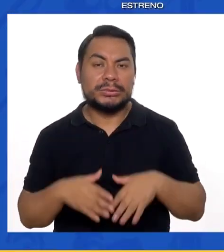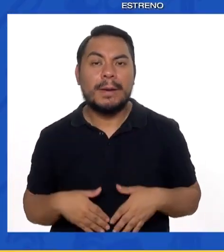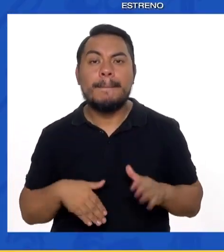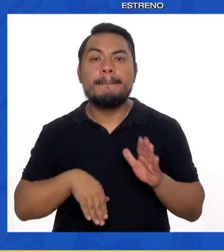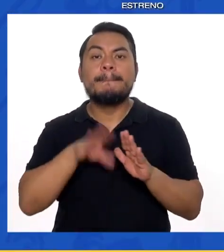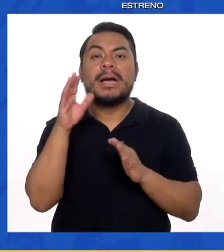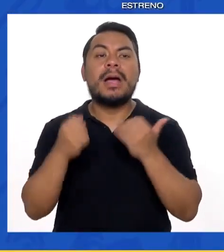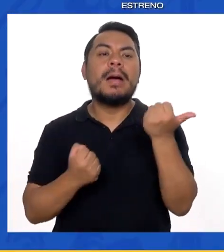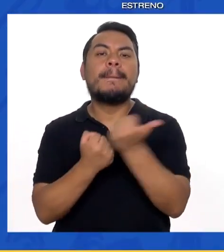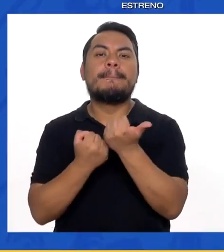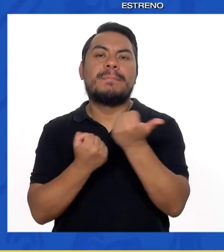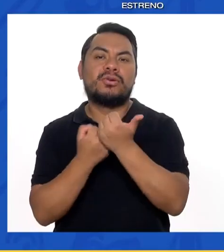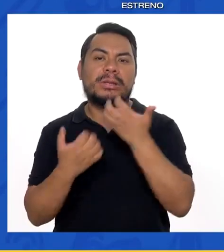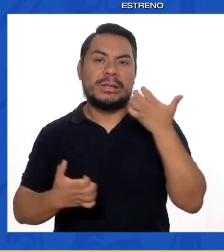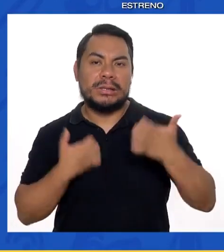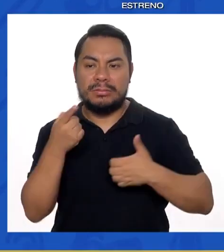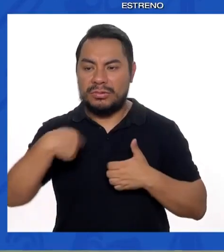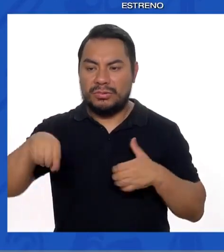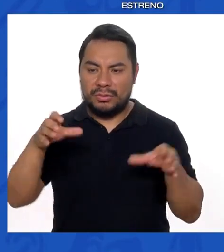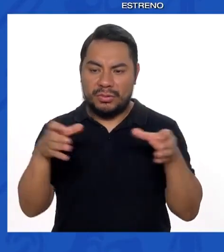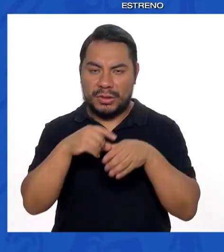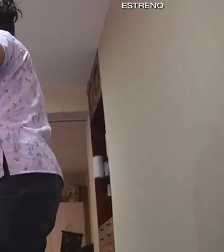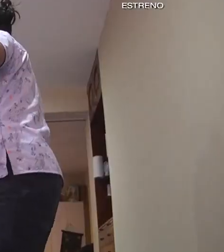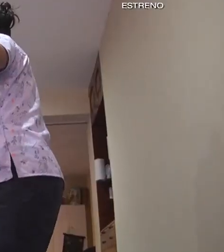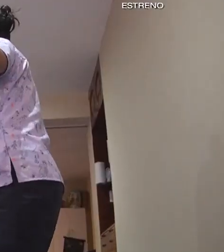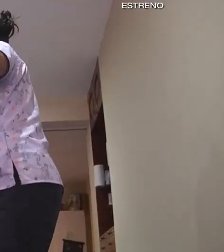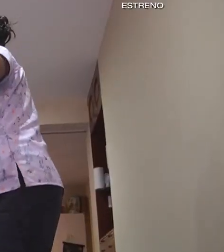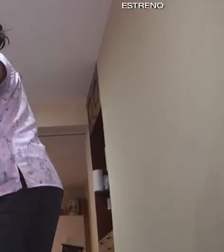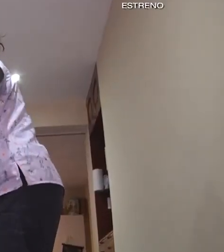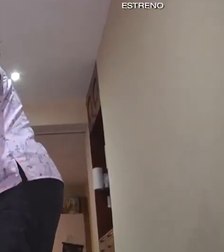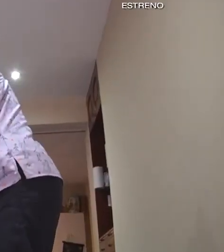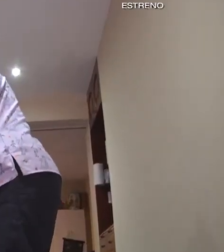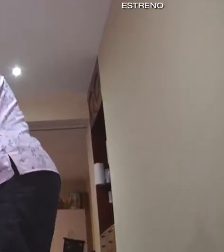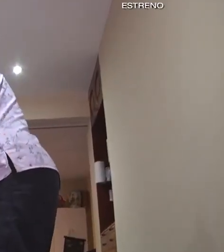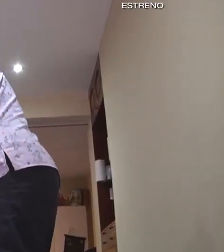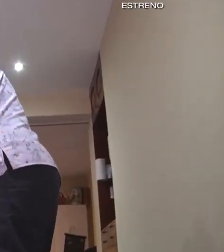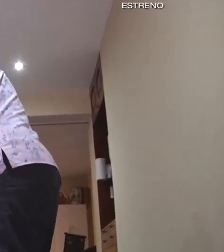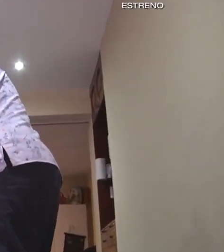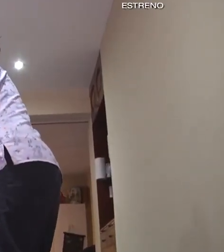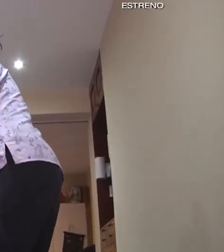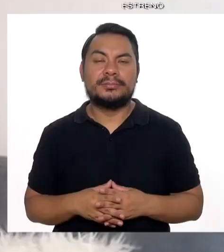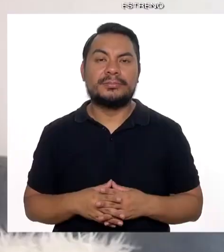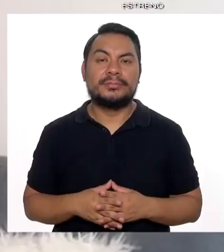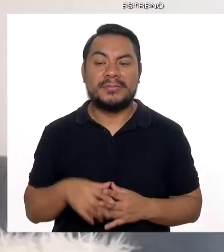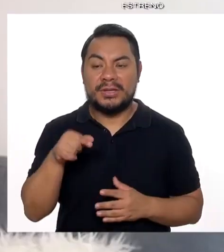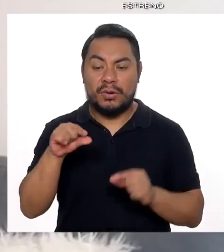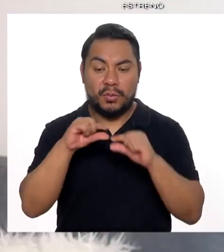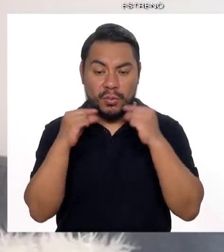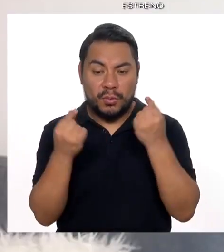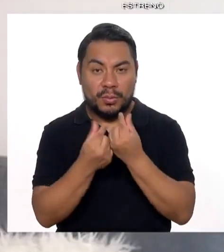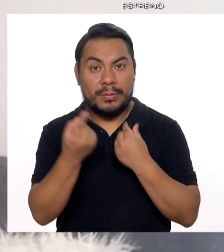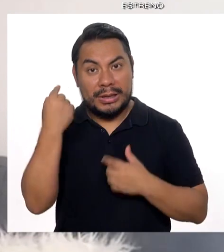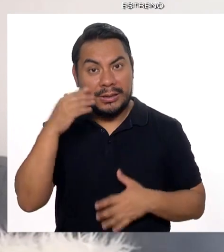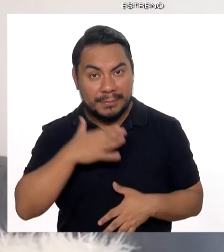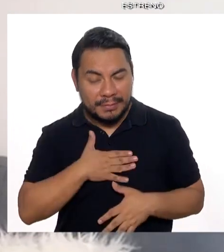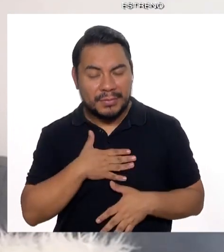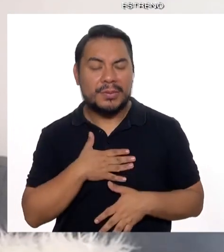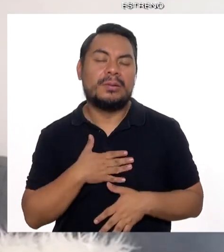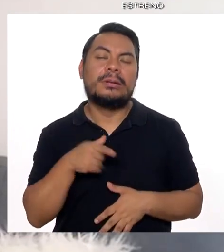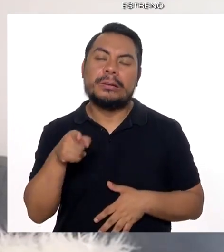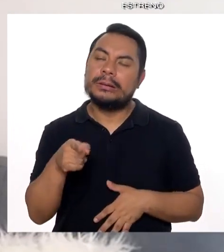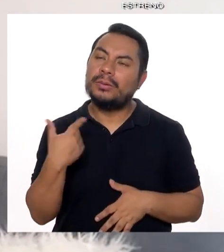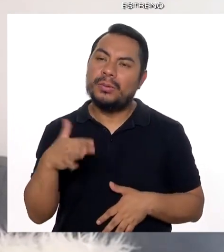nada es el apoyo emocional entre nosotras. El grupo para mí ha